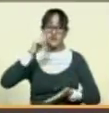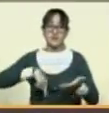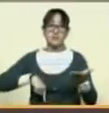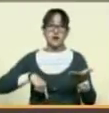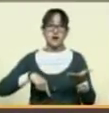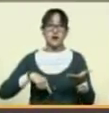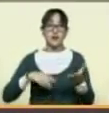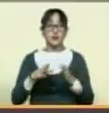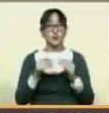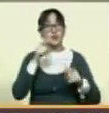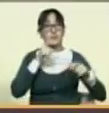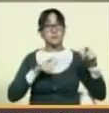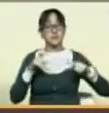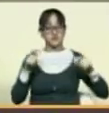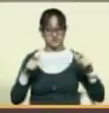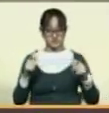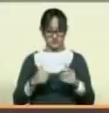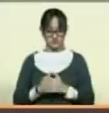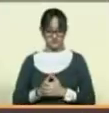los candidatos.